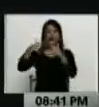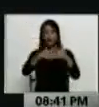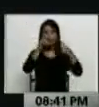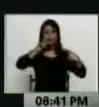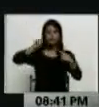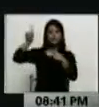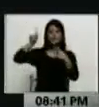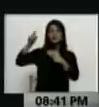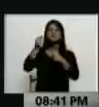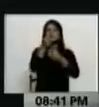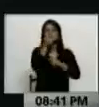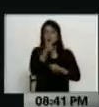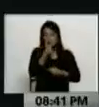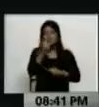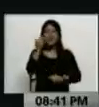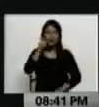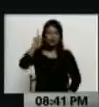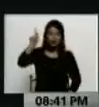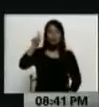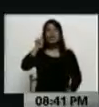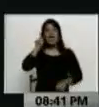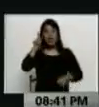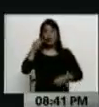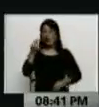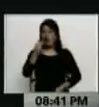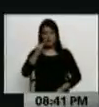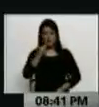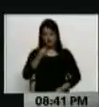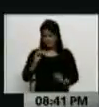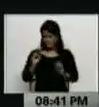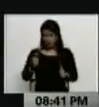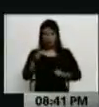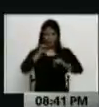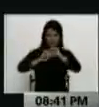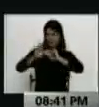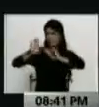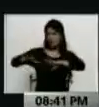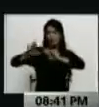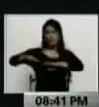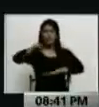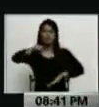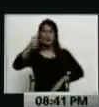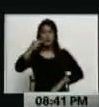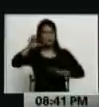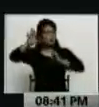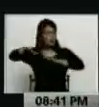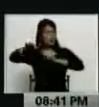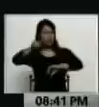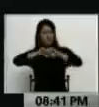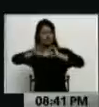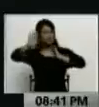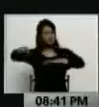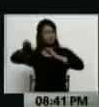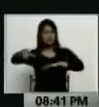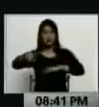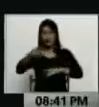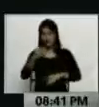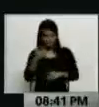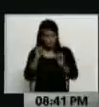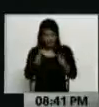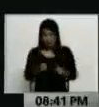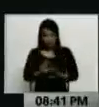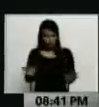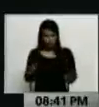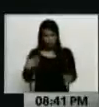King quien desde muy joven se convirtió en un luchador por la defensa de los derechos de la población afrodescendiente